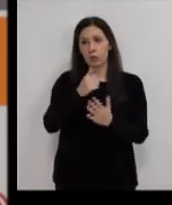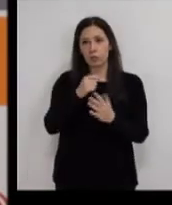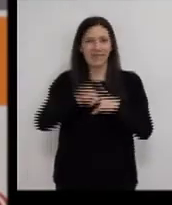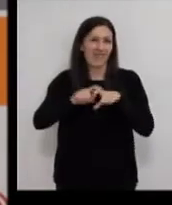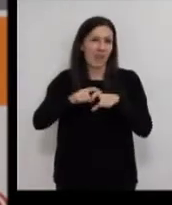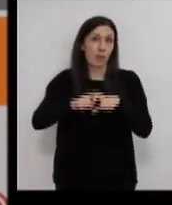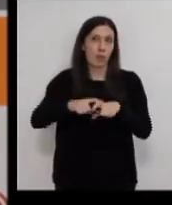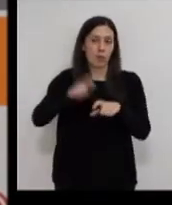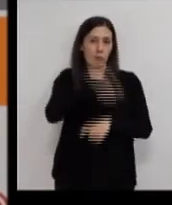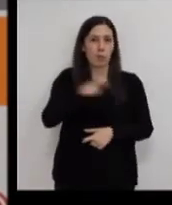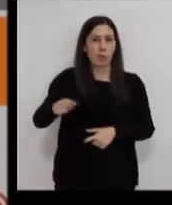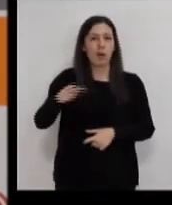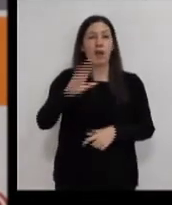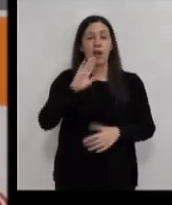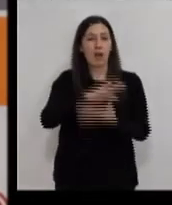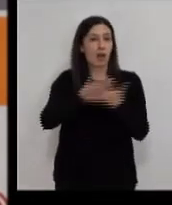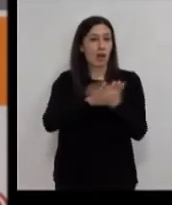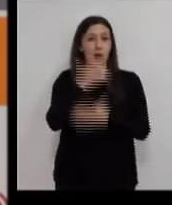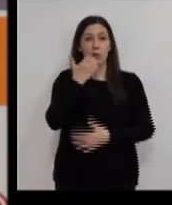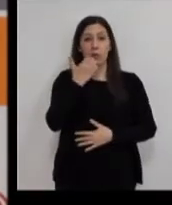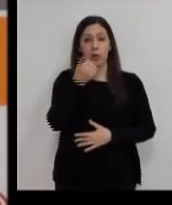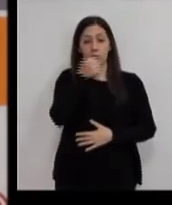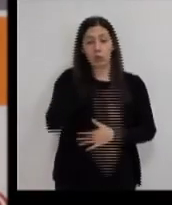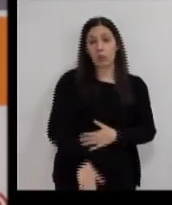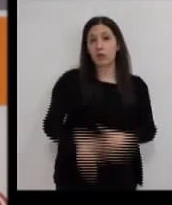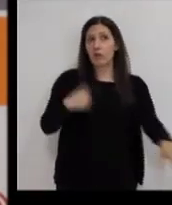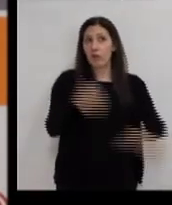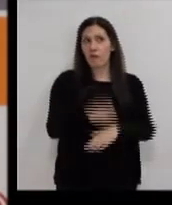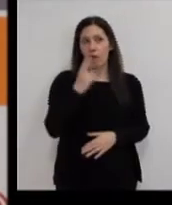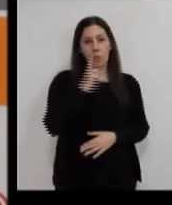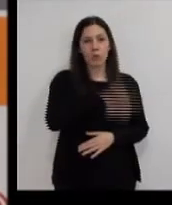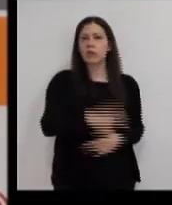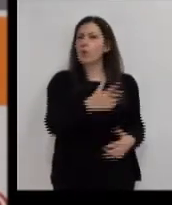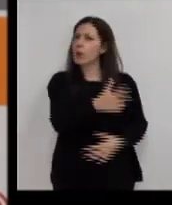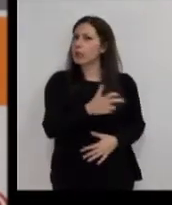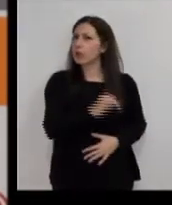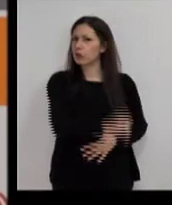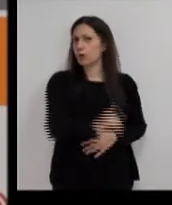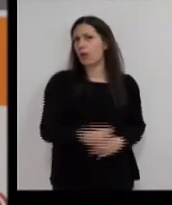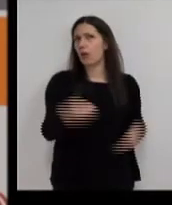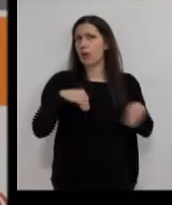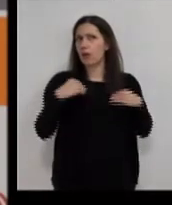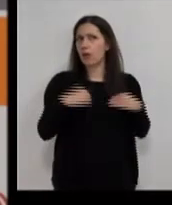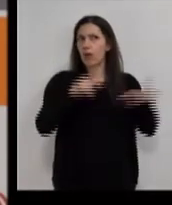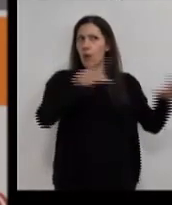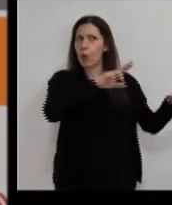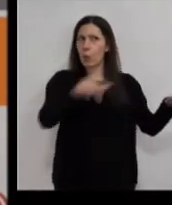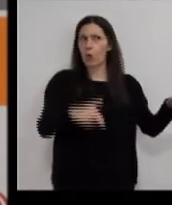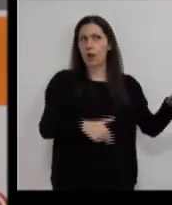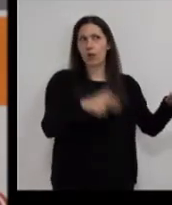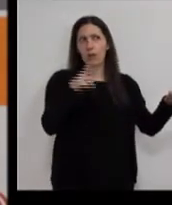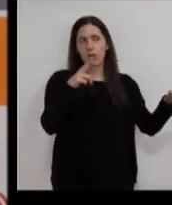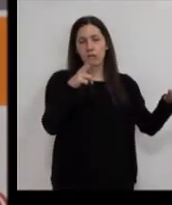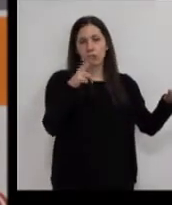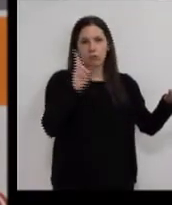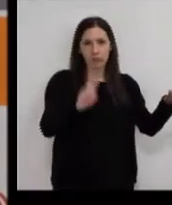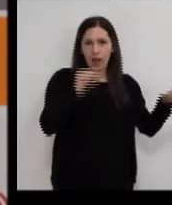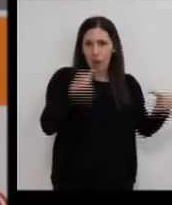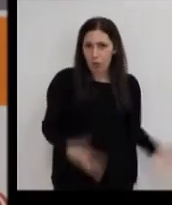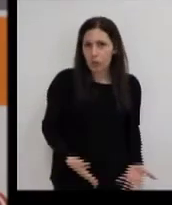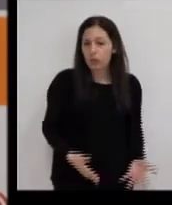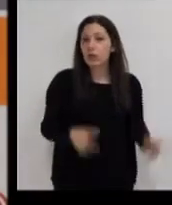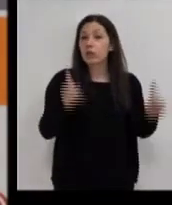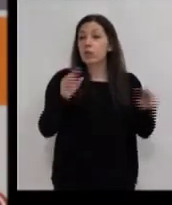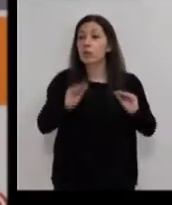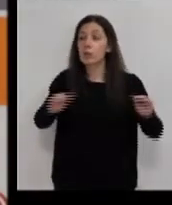en la accesibilidad para todo tipo de personas. Ella comentaba el caso de un niño que está en un museo, tiene todo el derecho a también poder disfrutar